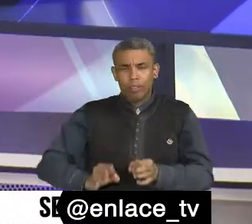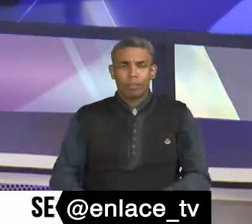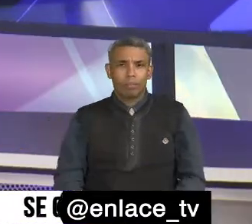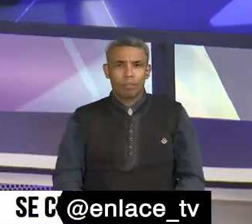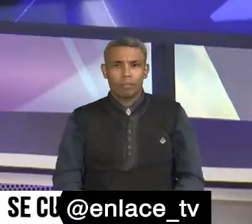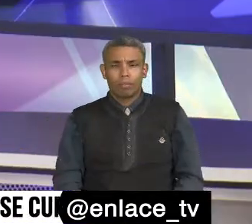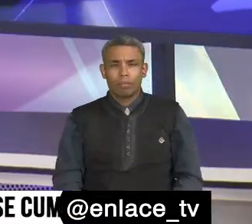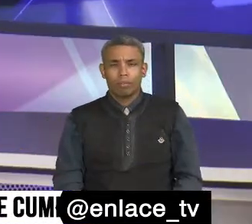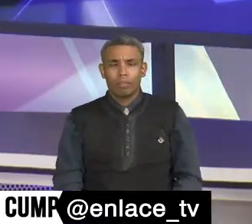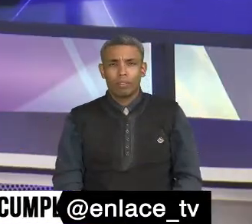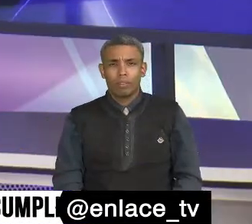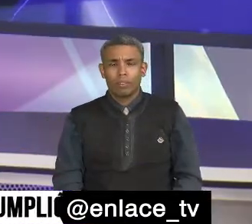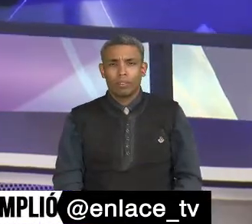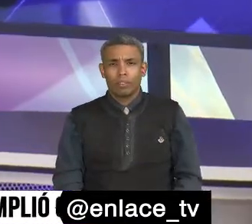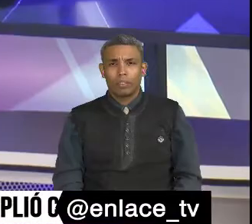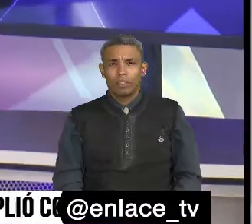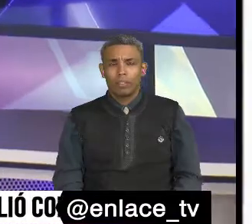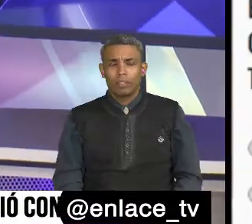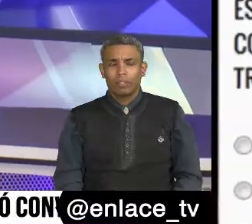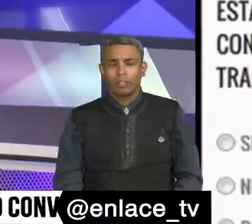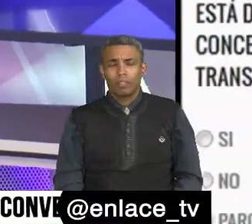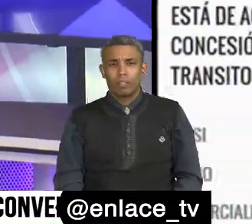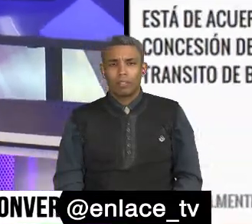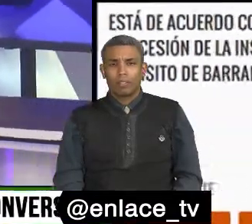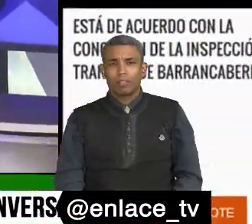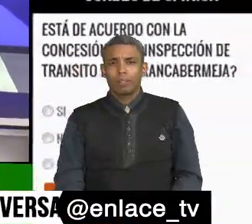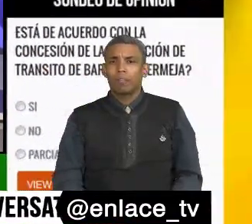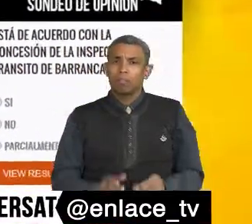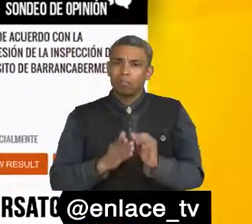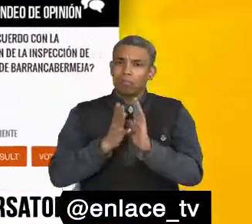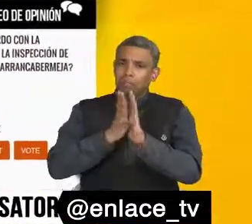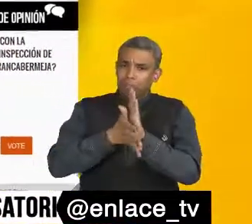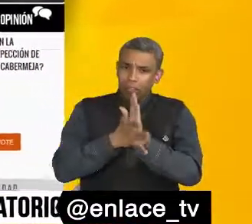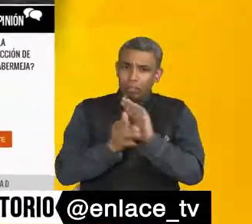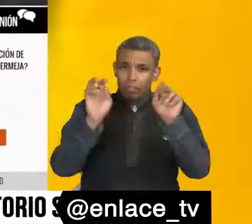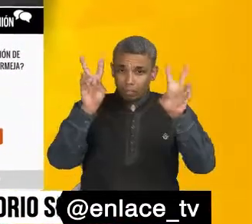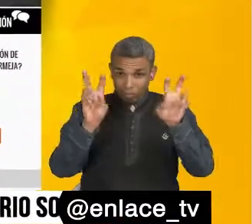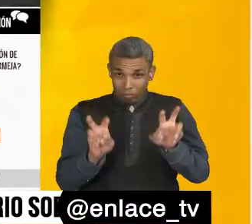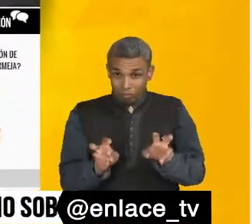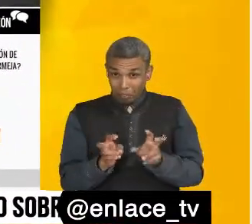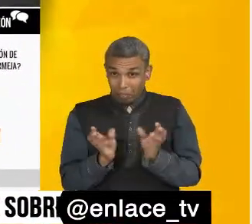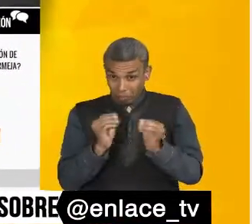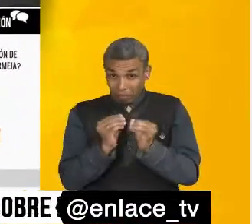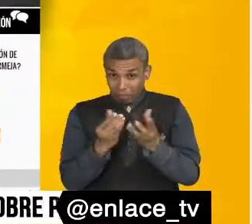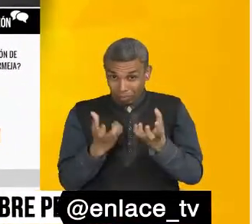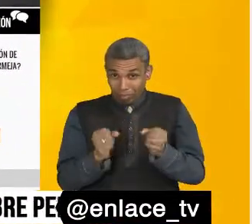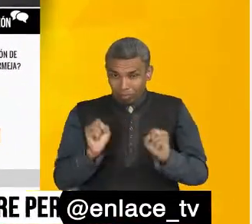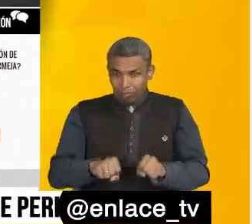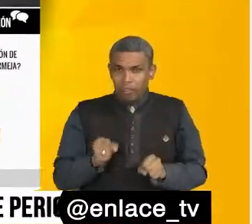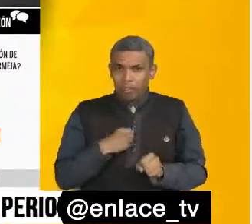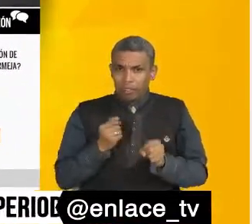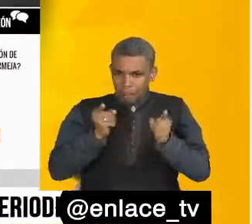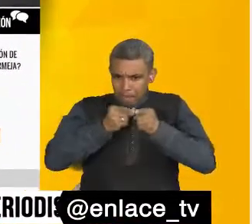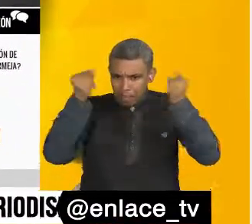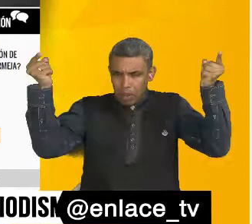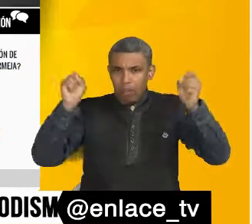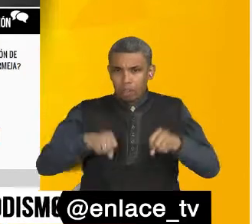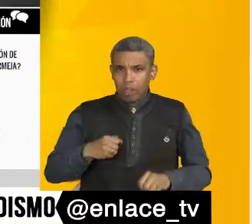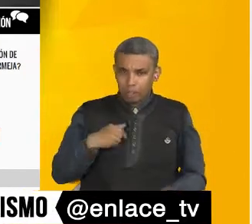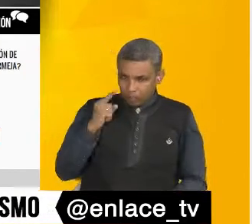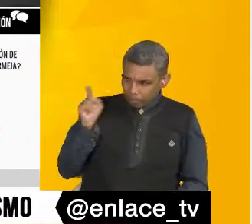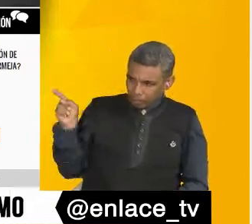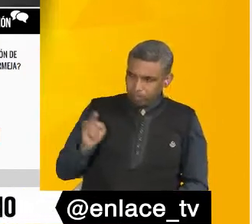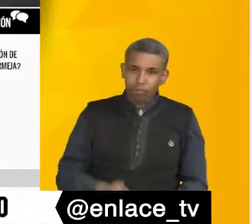Seguimos llevando a nuestra comunidad lo que pasa en la ciudad y región. Esta y otras informaciones de Enlace Noticias las puede hallar allí visitando nuestra